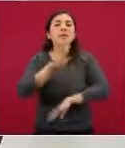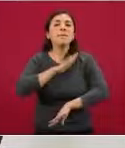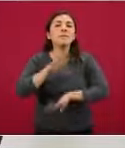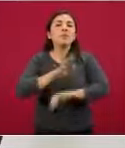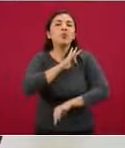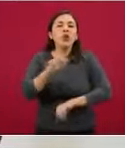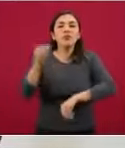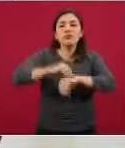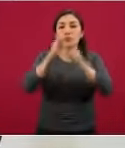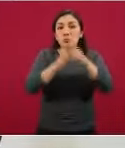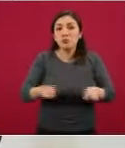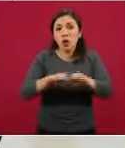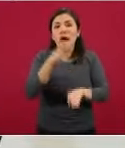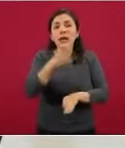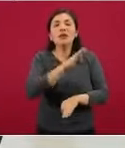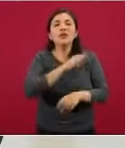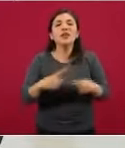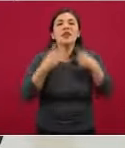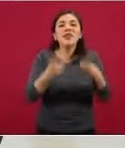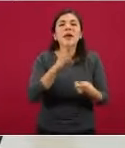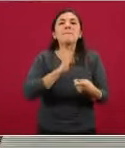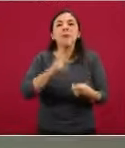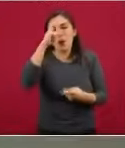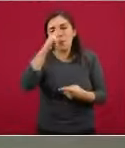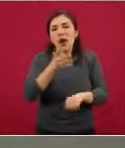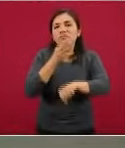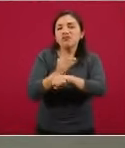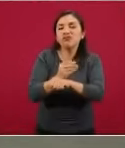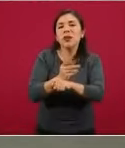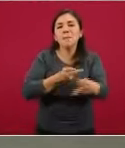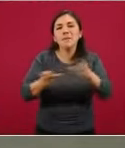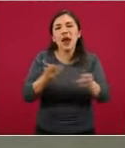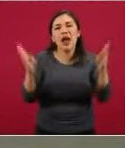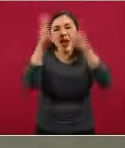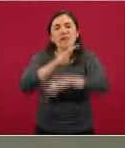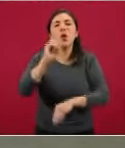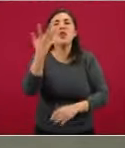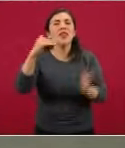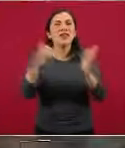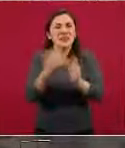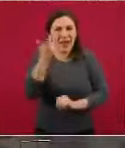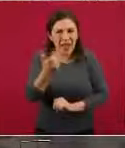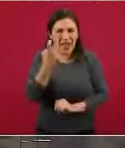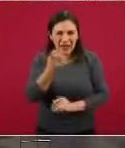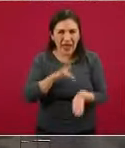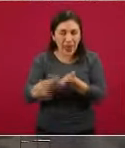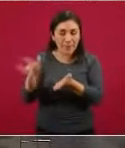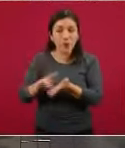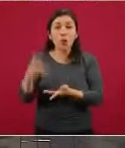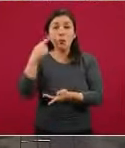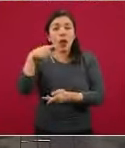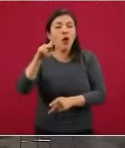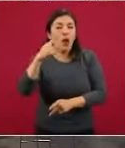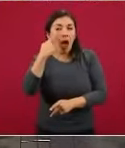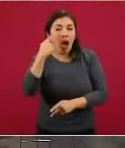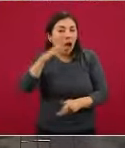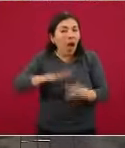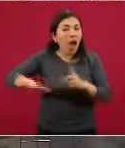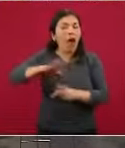fue importante porque con eso pudimos ofrecer el plan de alivio, el crédito de apoyo 10.000. Pero en términos